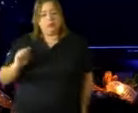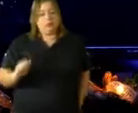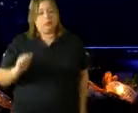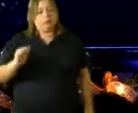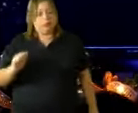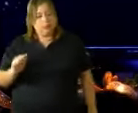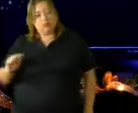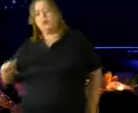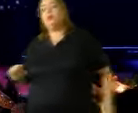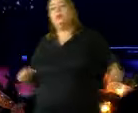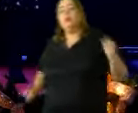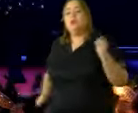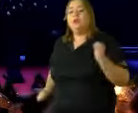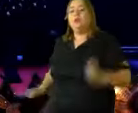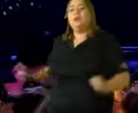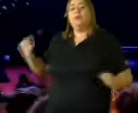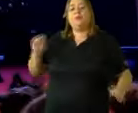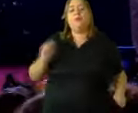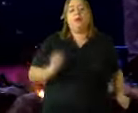un